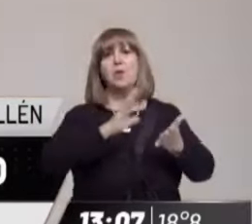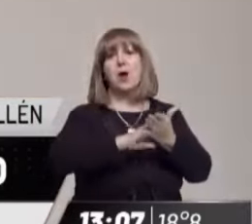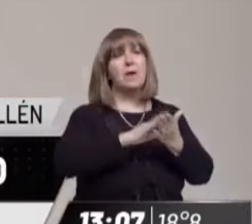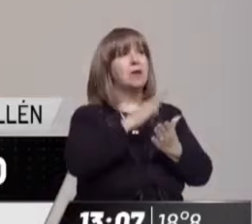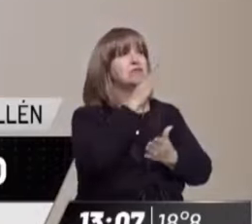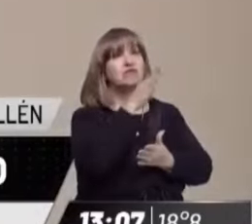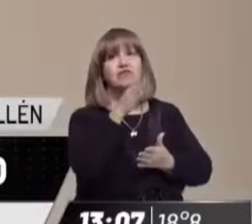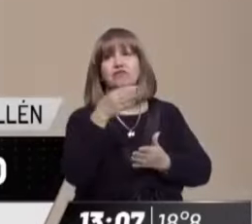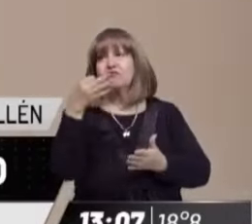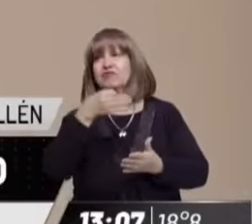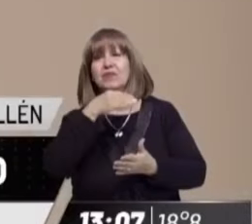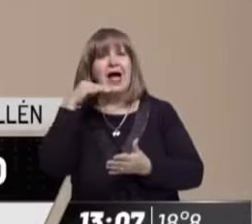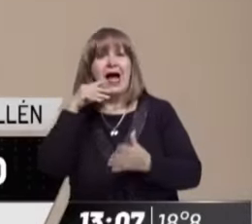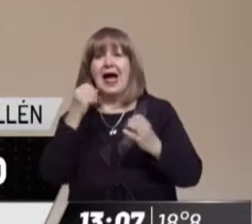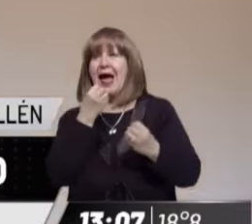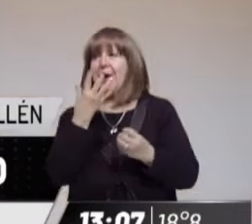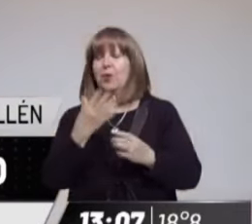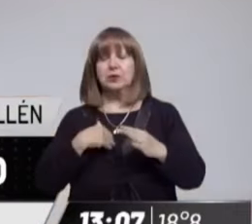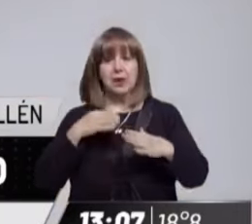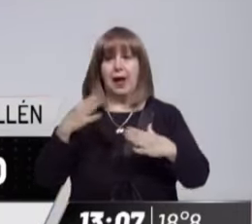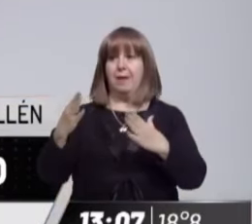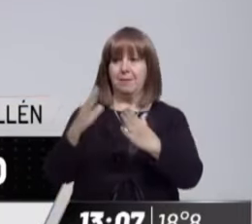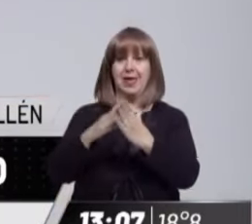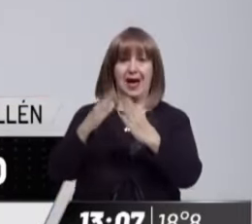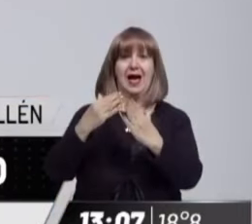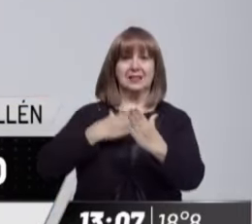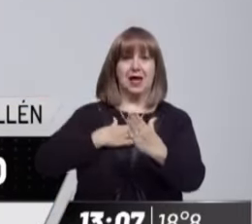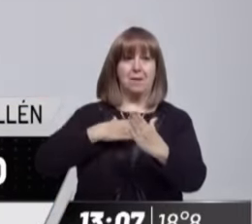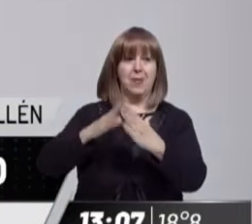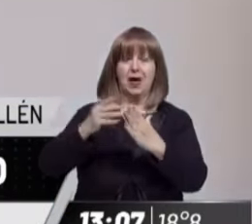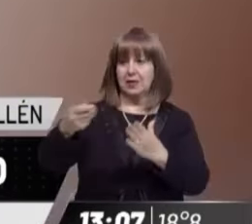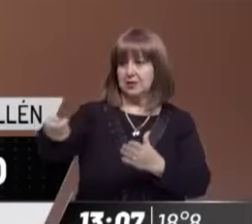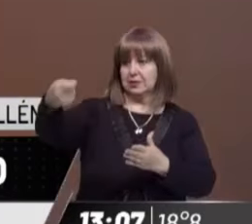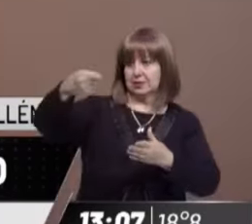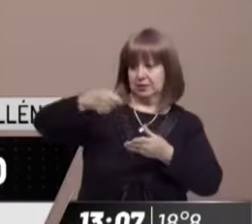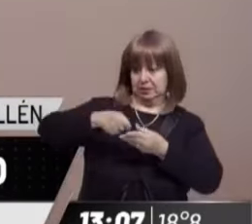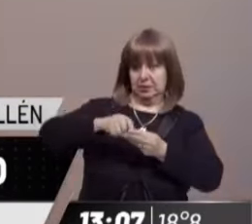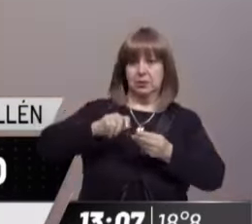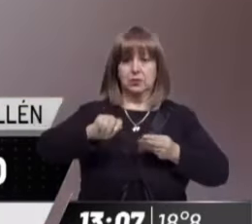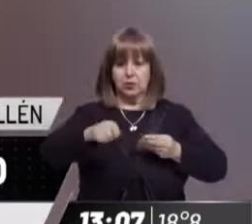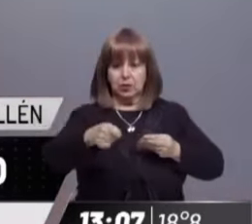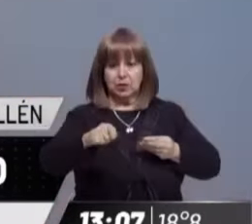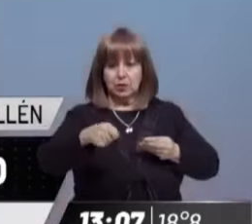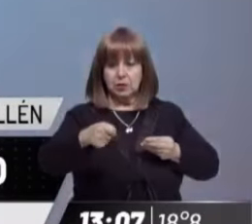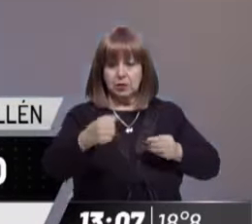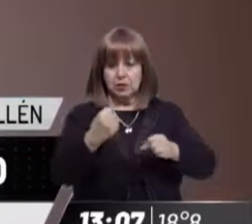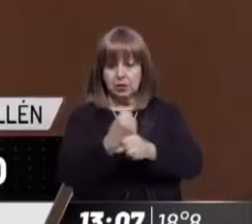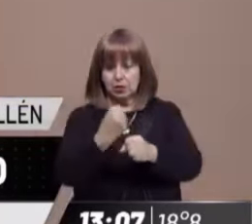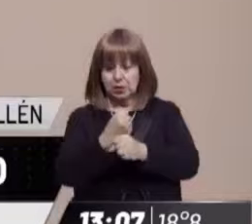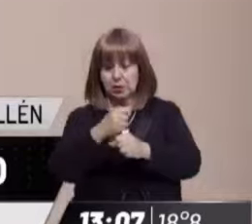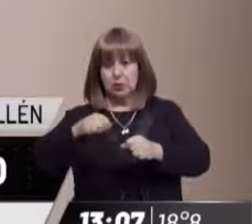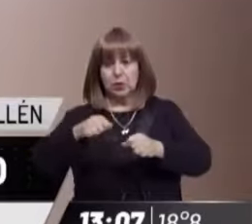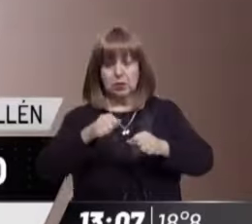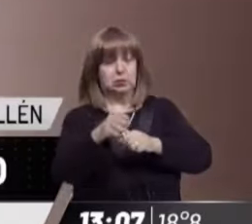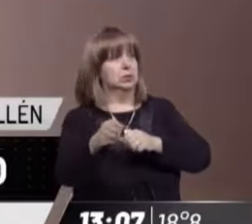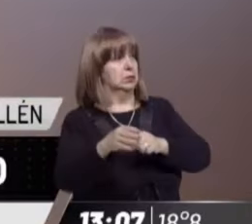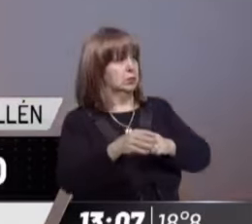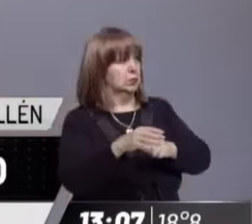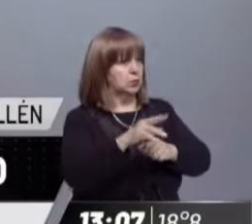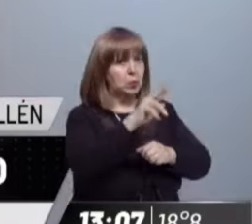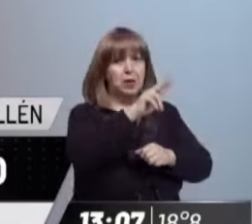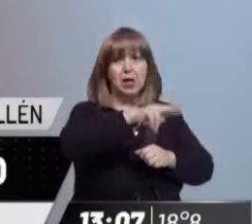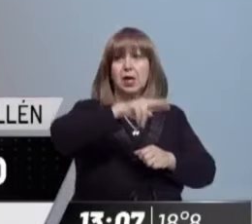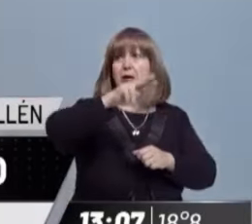otra. Una realidad que preocupa y muchos a quienes tienen un ahorro deciden meterse en